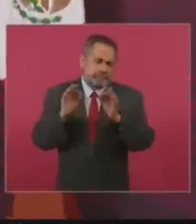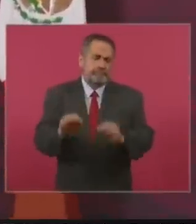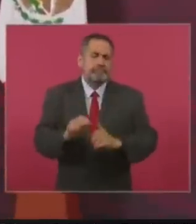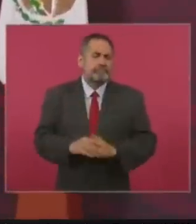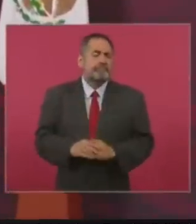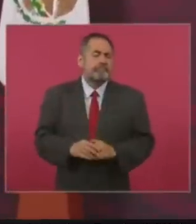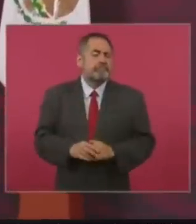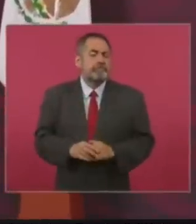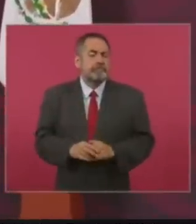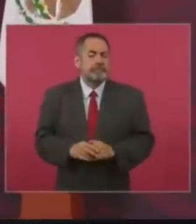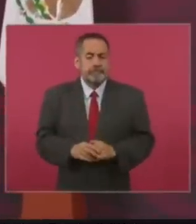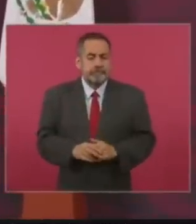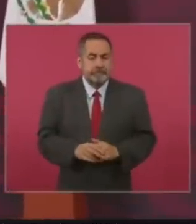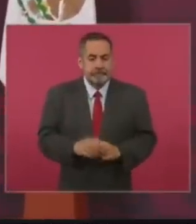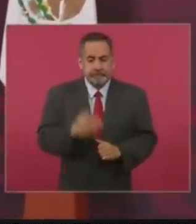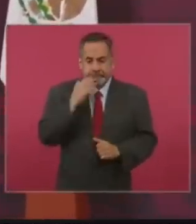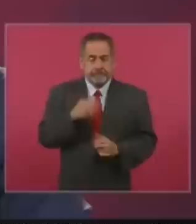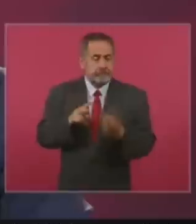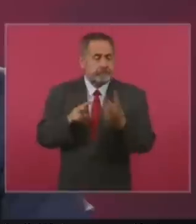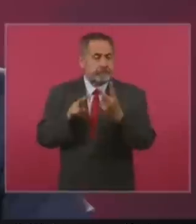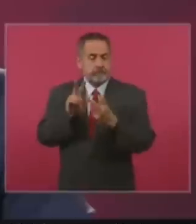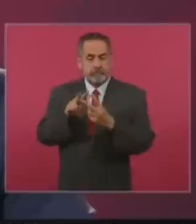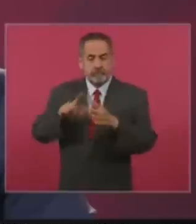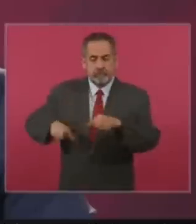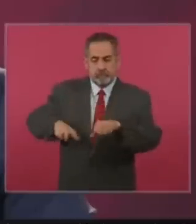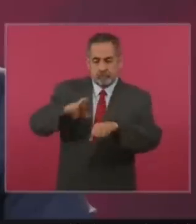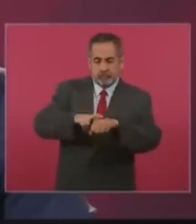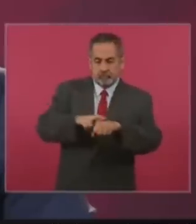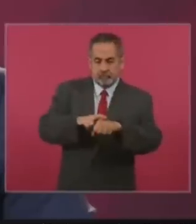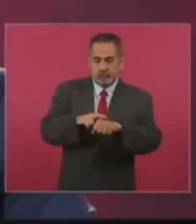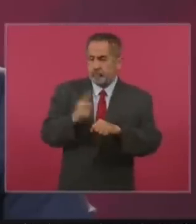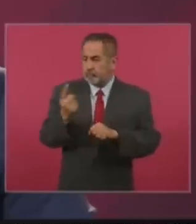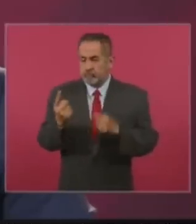básicamente dos gubernaturas